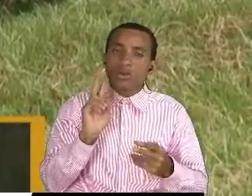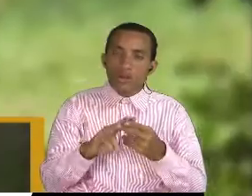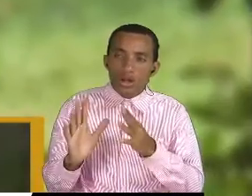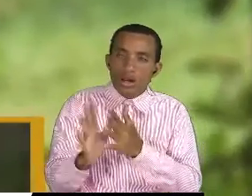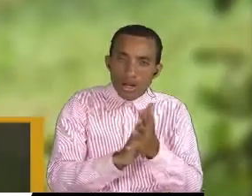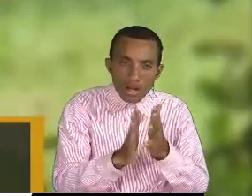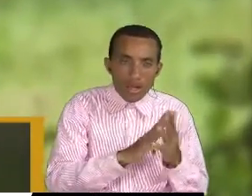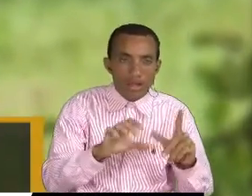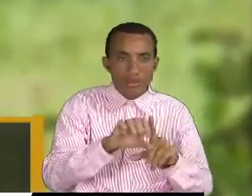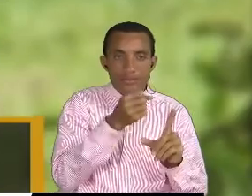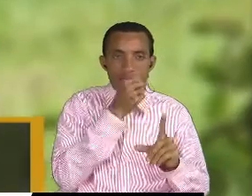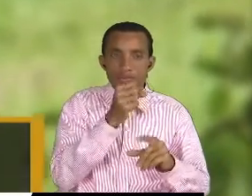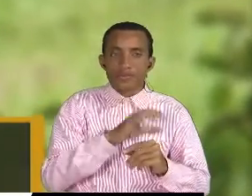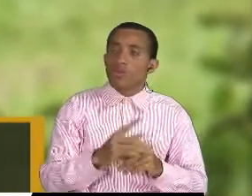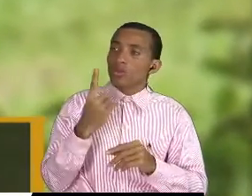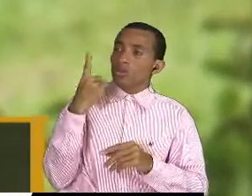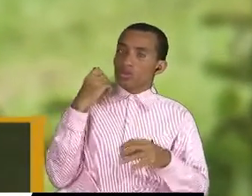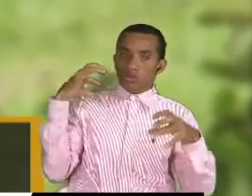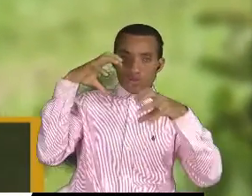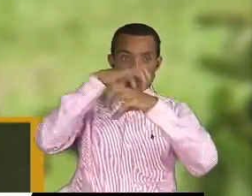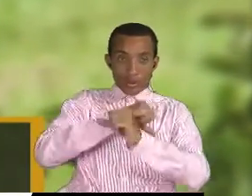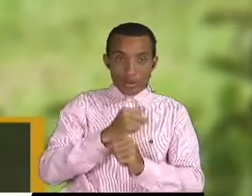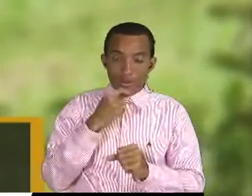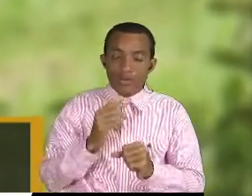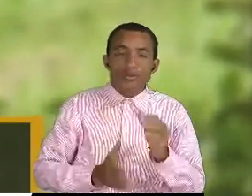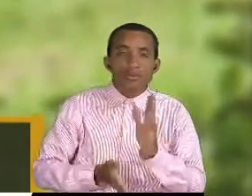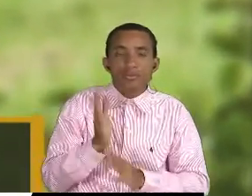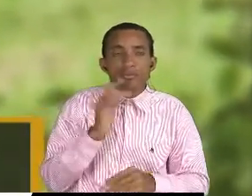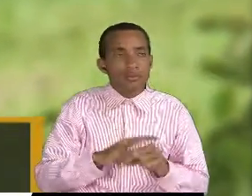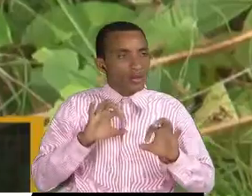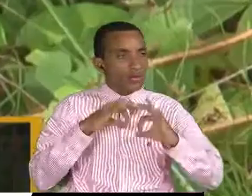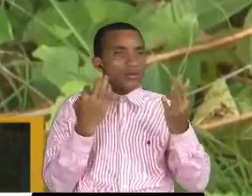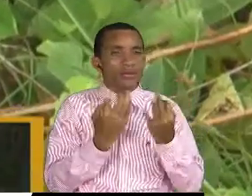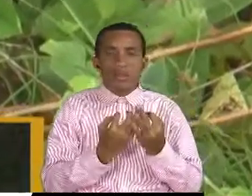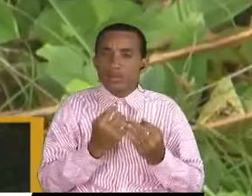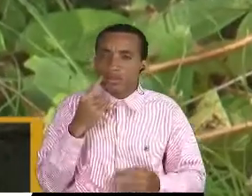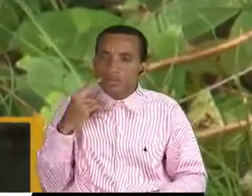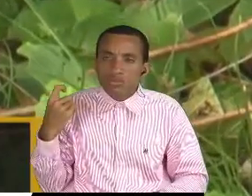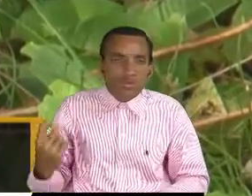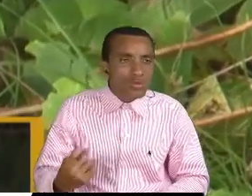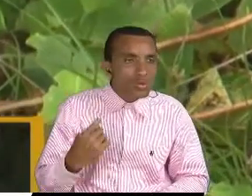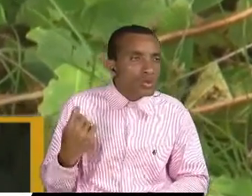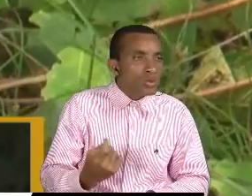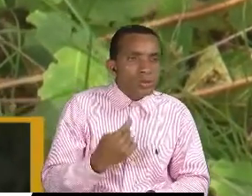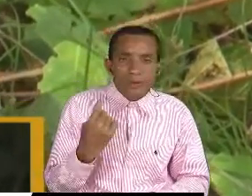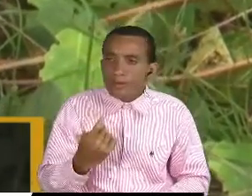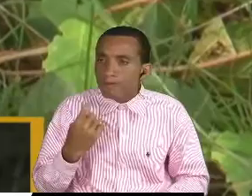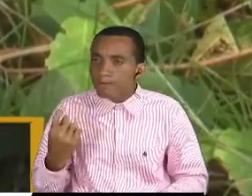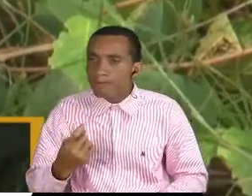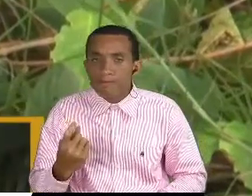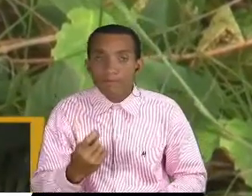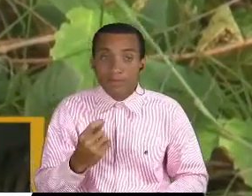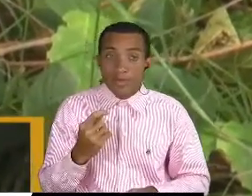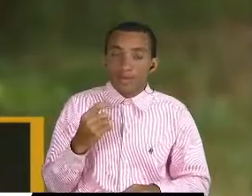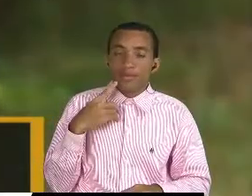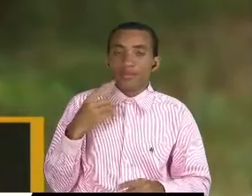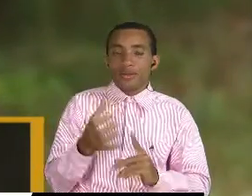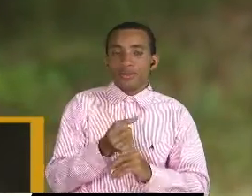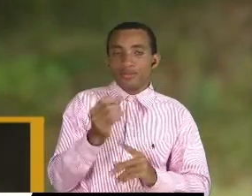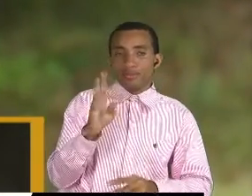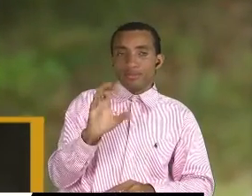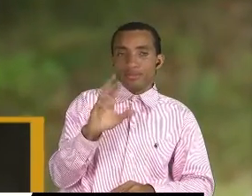habría salido desde la noche anterior de su casa, lo que hizo que su familia empezara su búsqueda. Brian Restrepo, hace pocos días, también